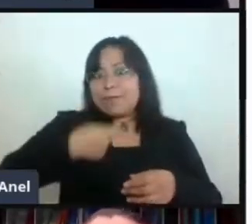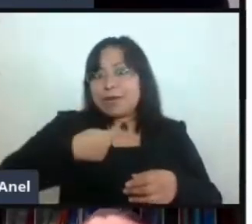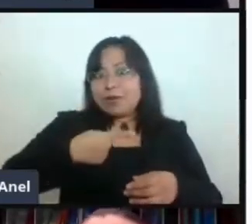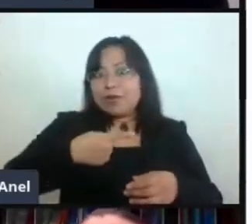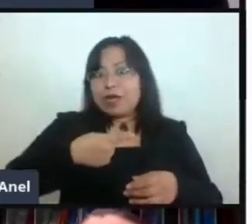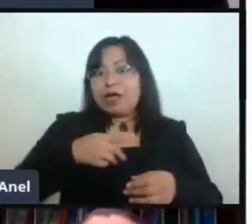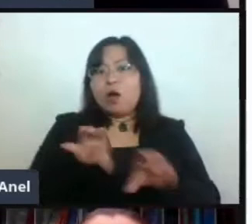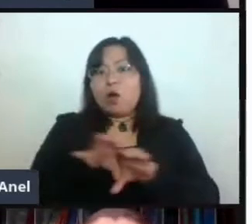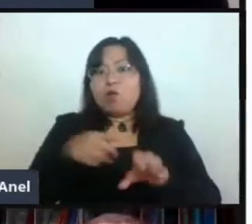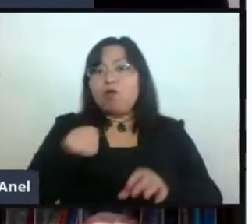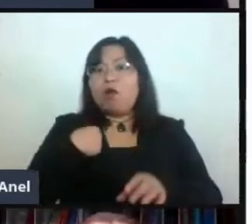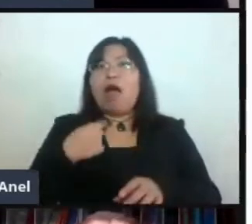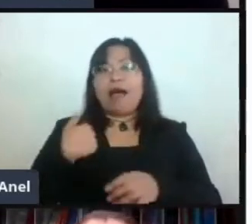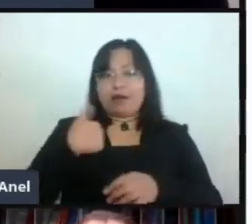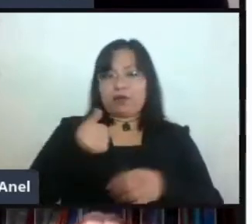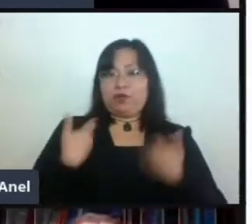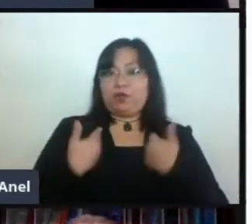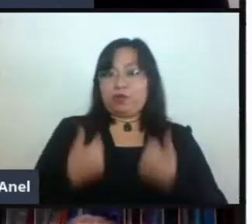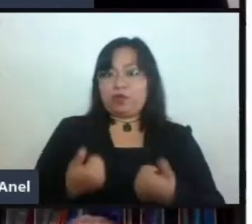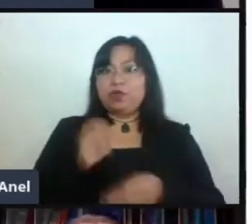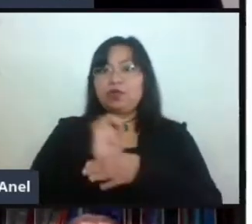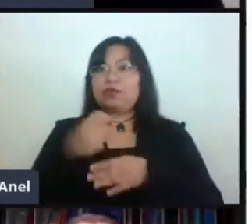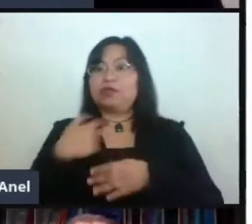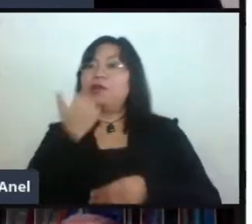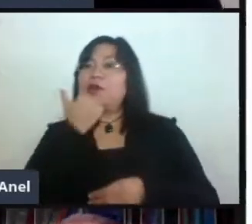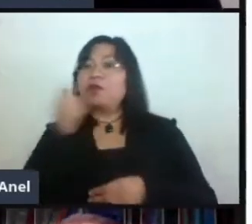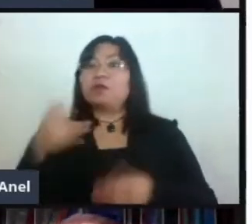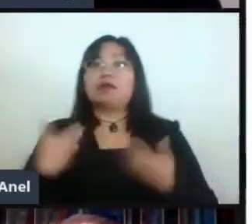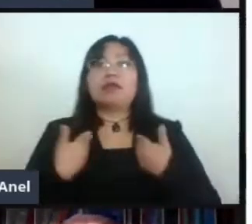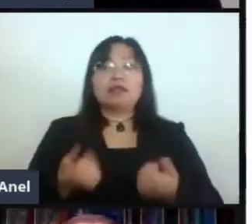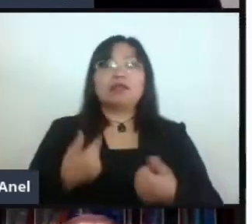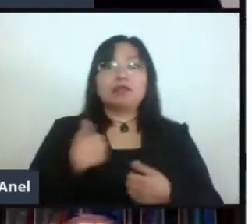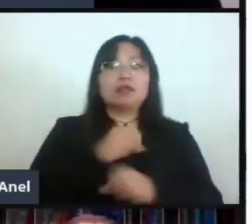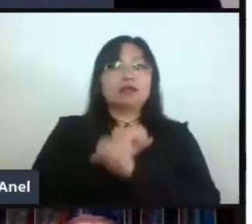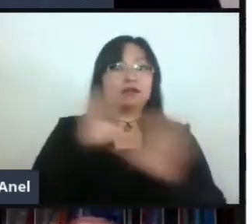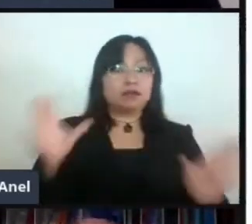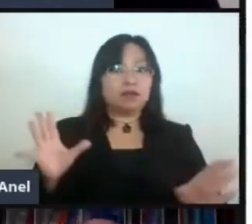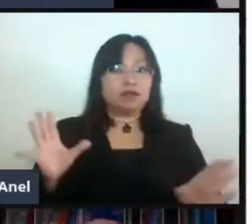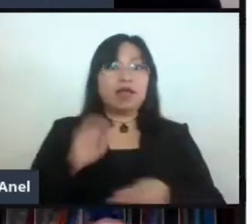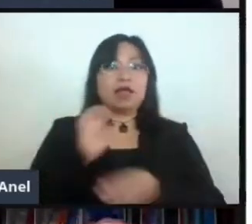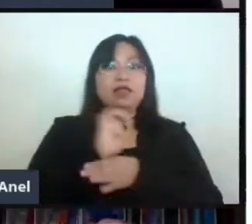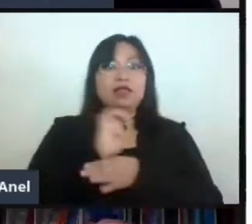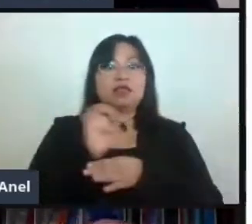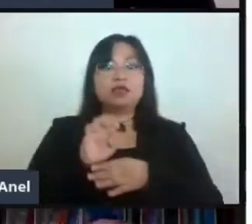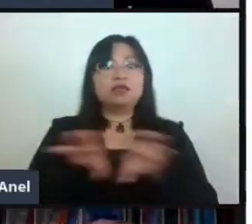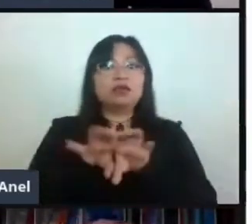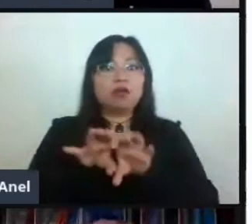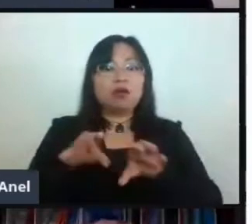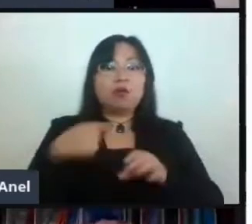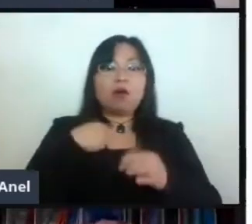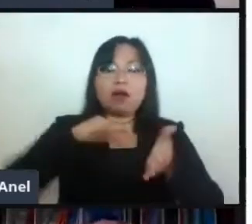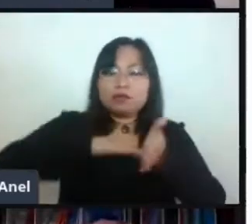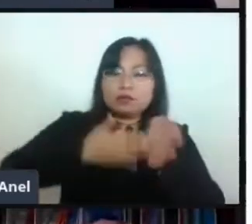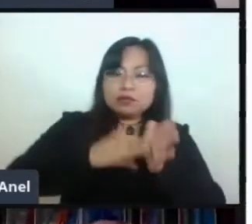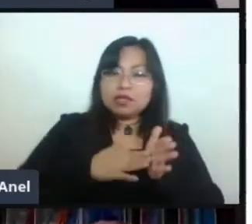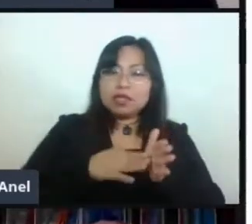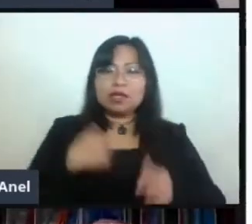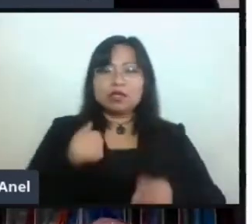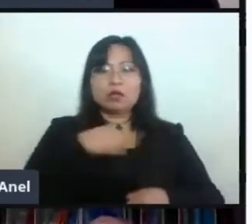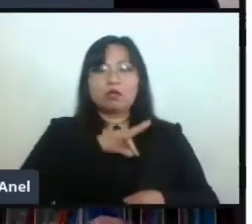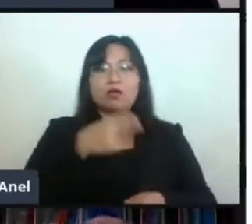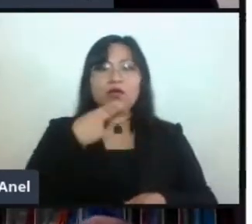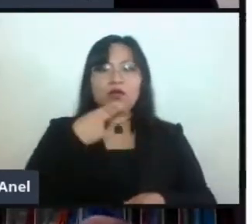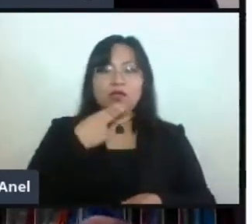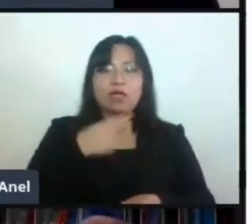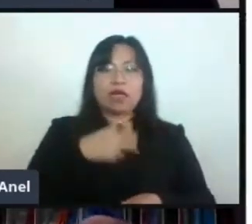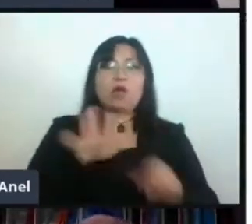queremos realmente detonar procesos cognitivos interesantes. Por eso estoy poniendo aquí que podemos trabajar en tres tipos